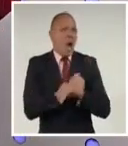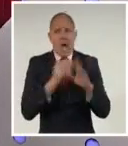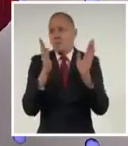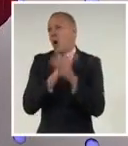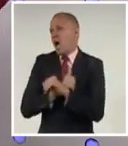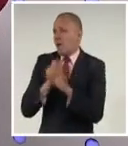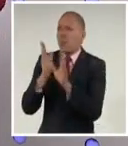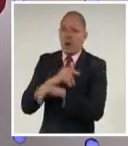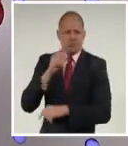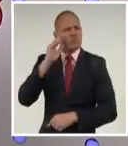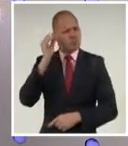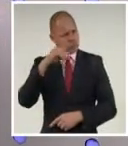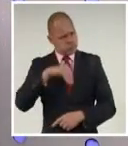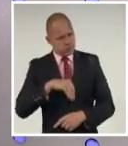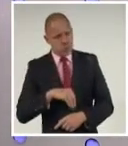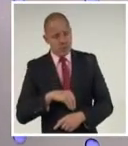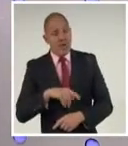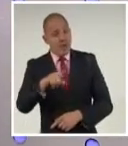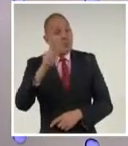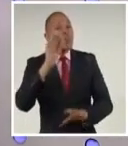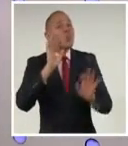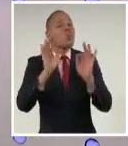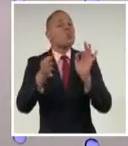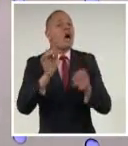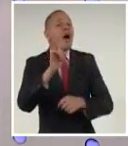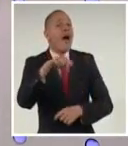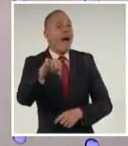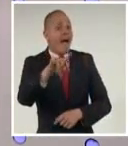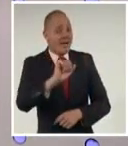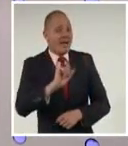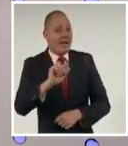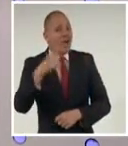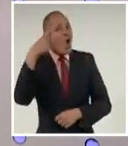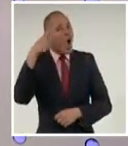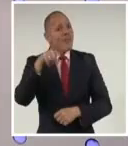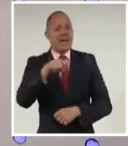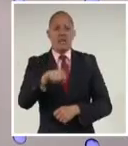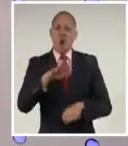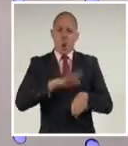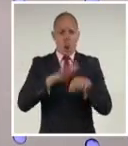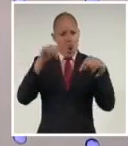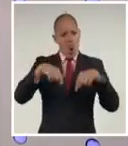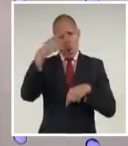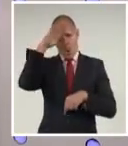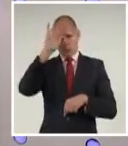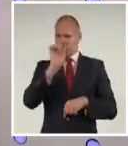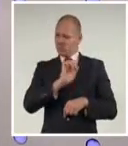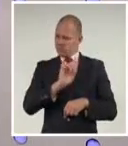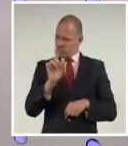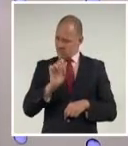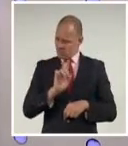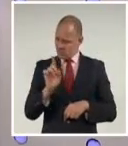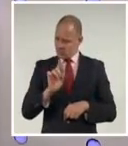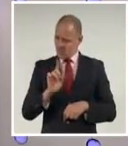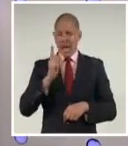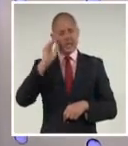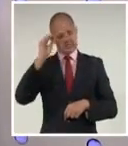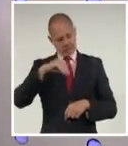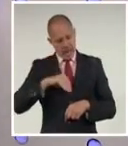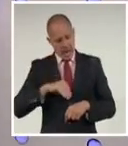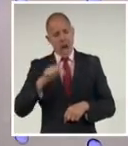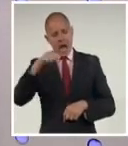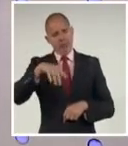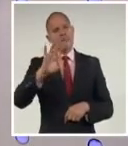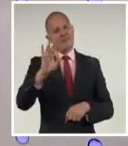esquina donde nos repiten hasta el cansancio que el rollo es exclusivamente nuestro y que nada tiene que ver con el bloqueo. Está